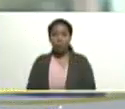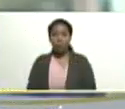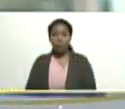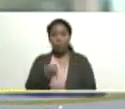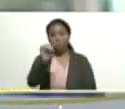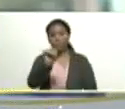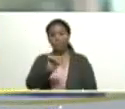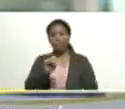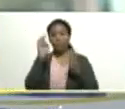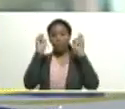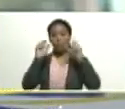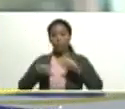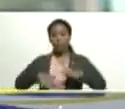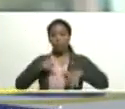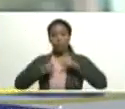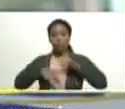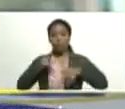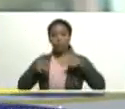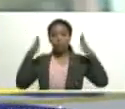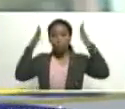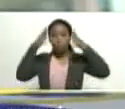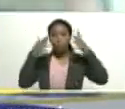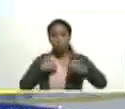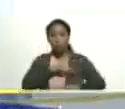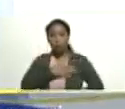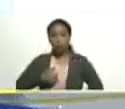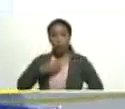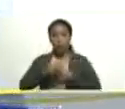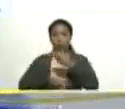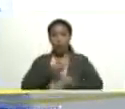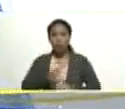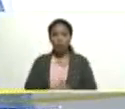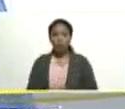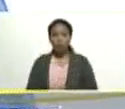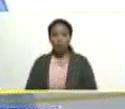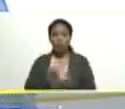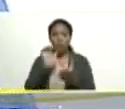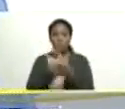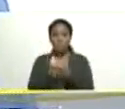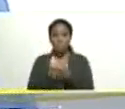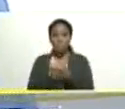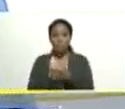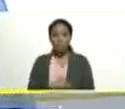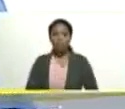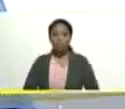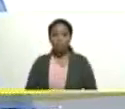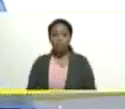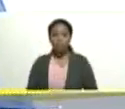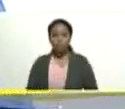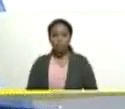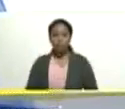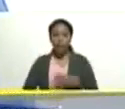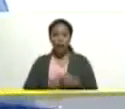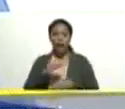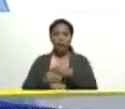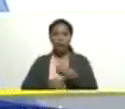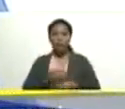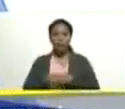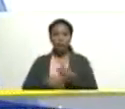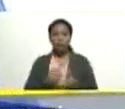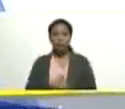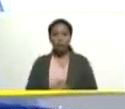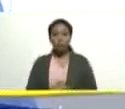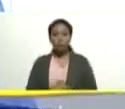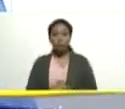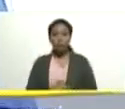el marco de este evento, una sugerencia que hicieron los compañeros de la fundación era la necesidad de tener